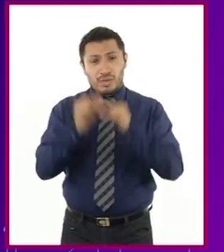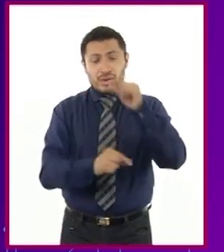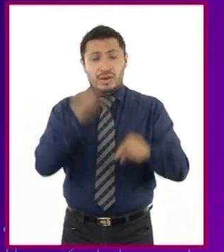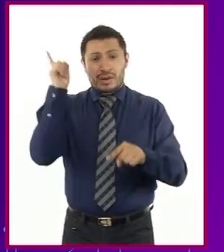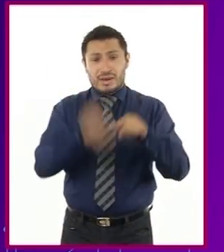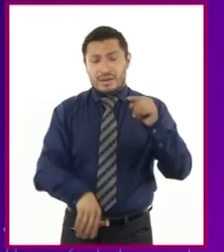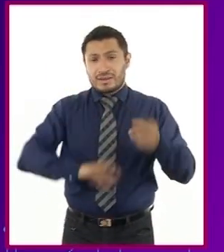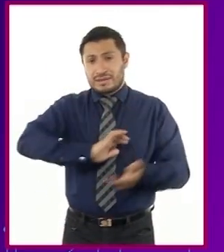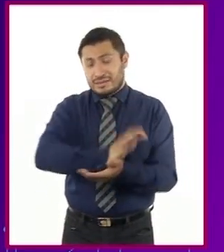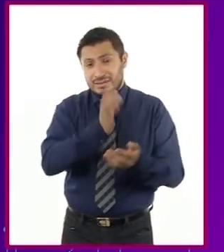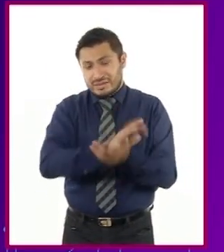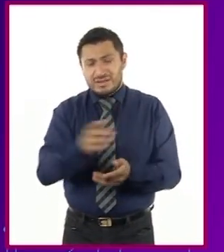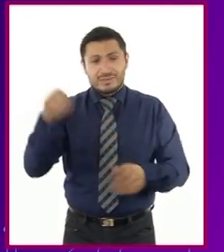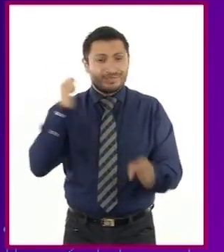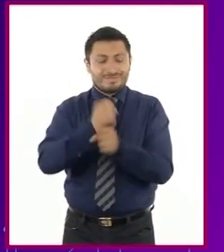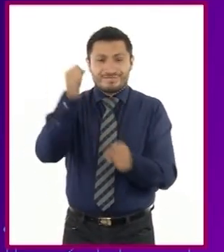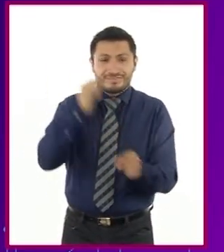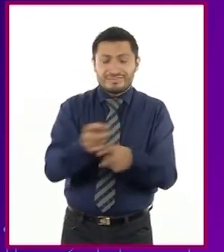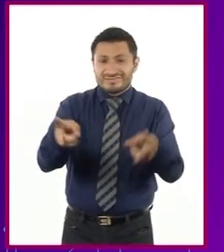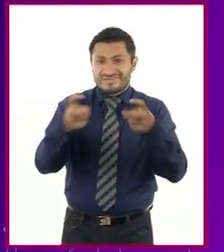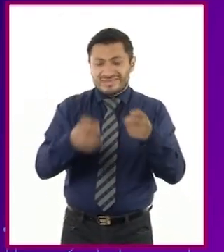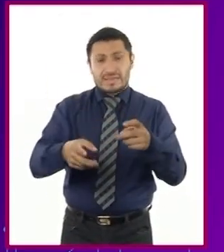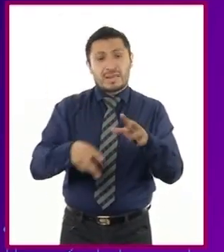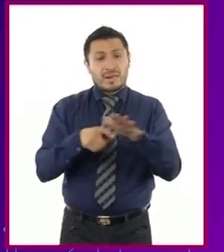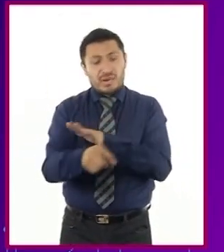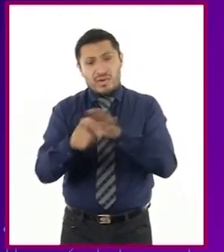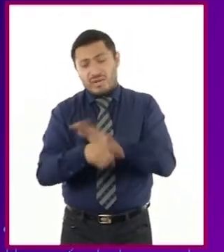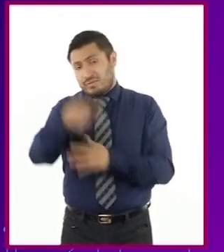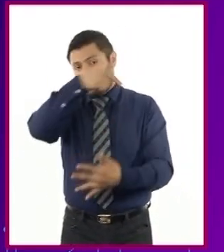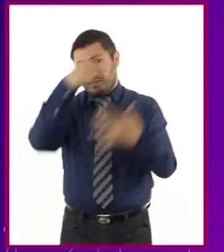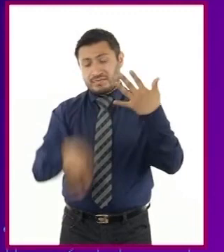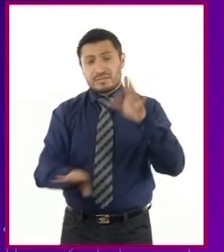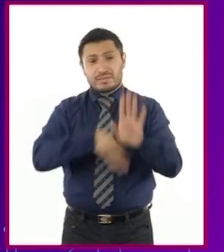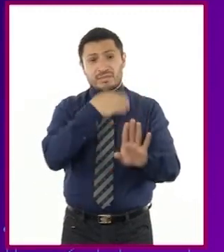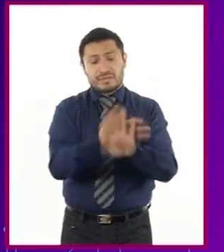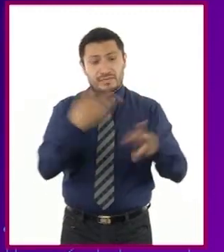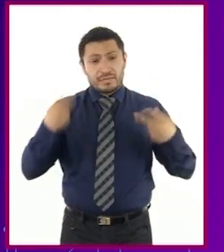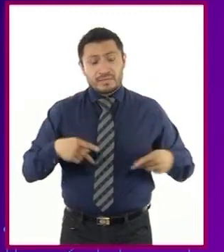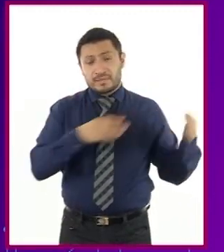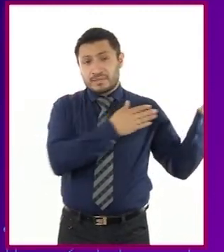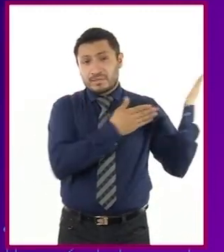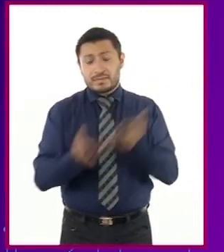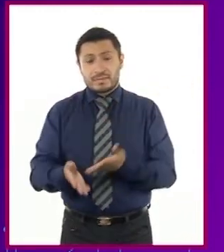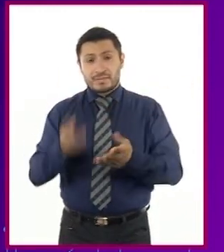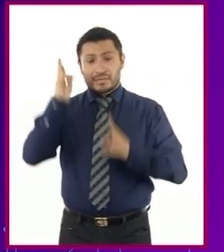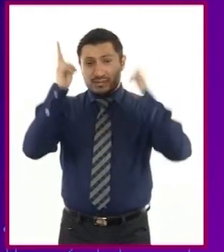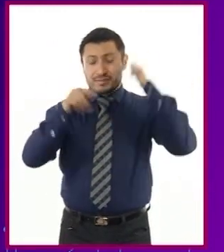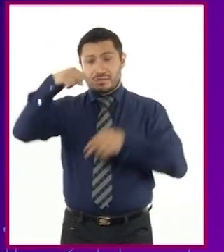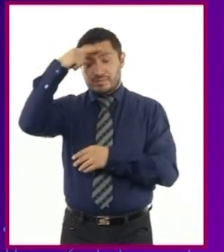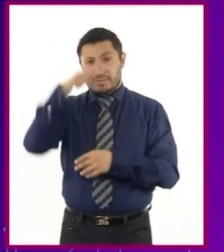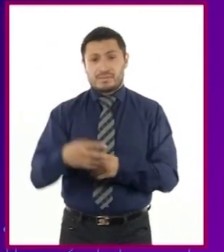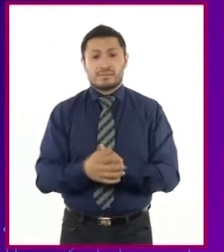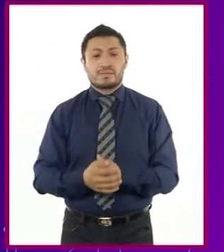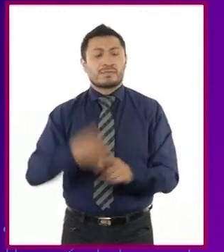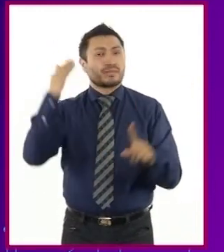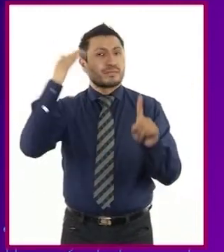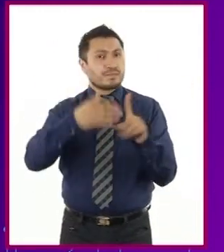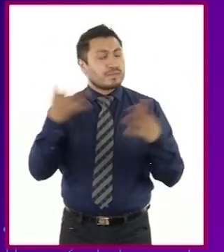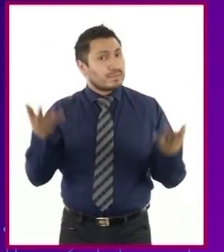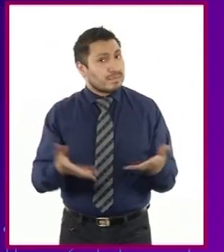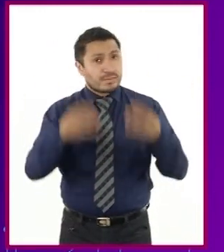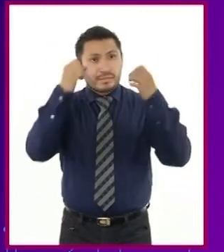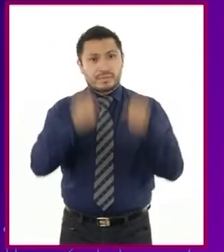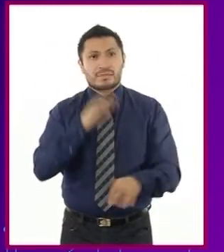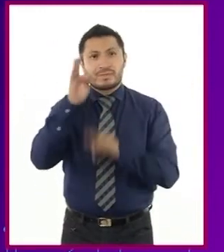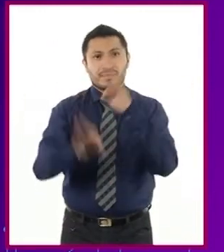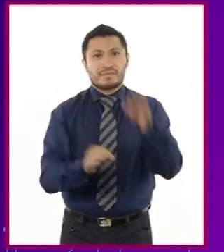índices de maltrato, extorsión, robo y corrupción en contra de connacionales durante su visita a México. Su objetivo es asegurar un